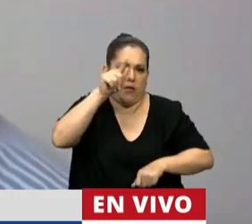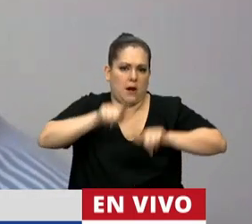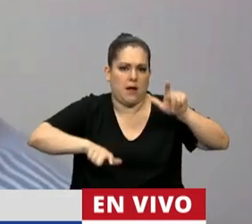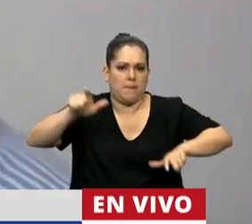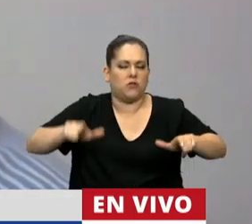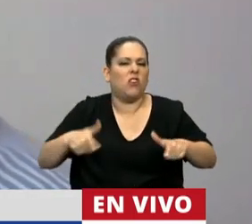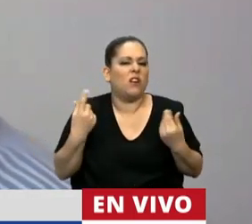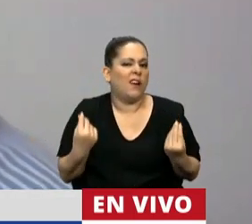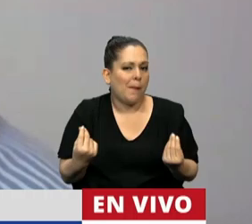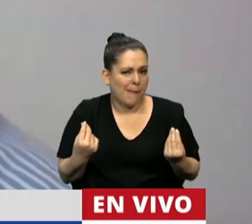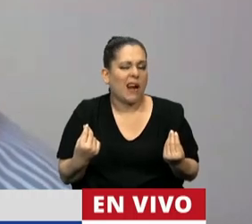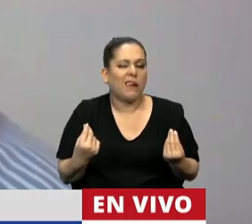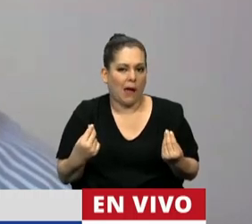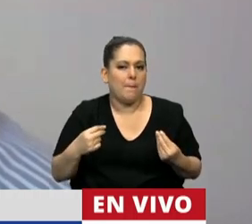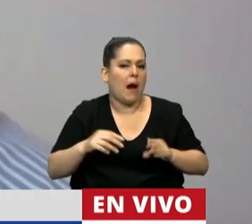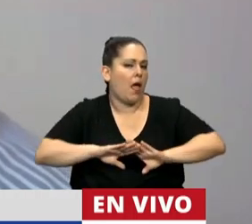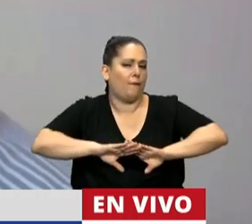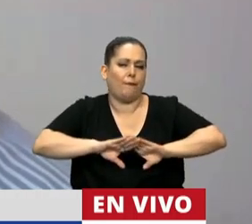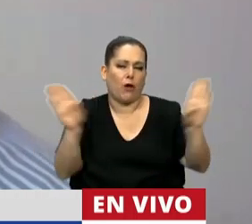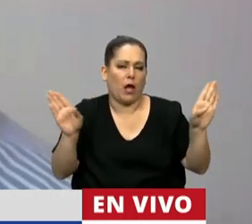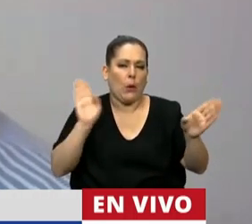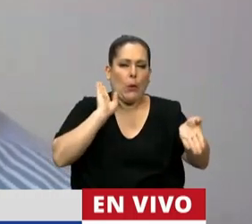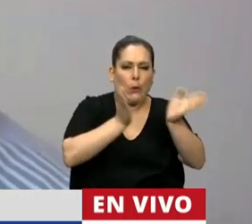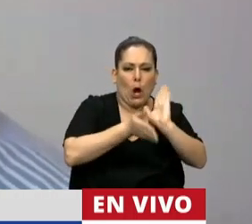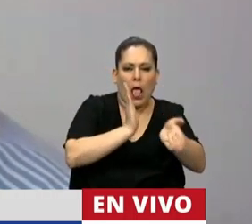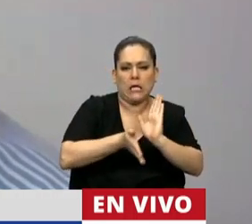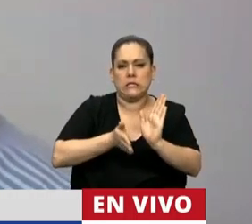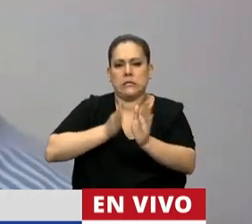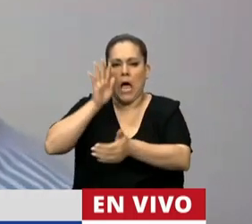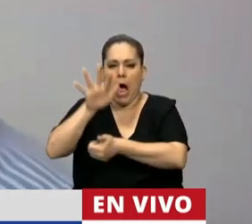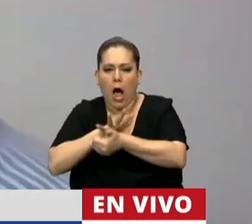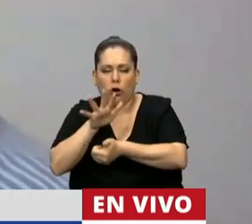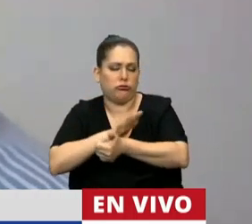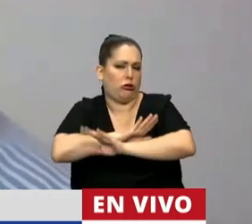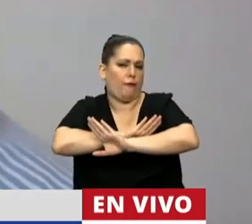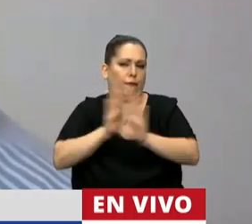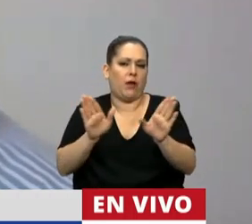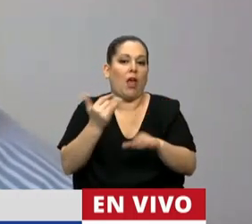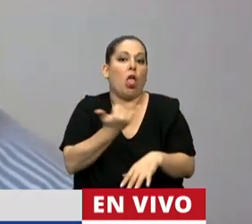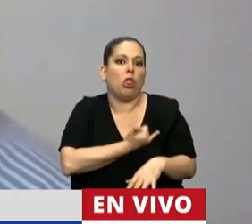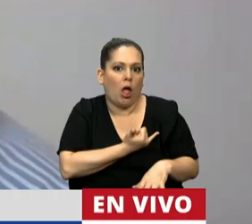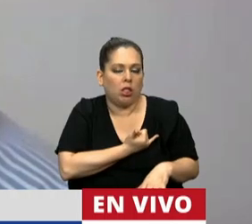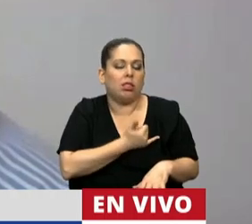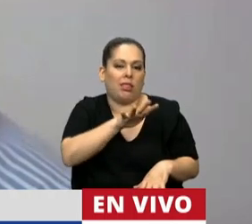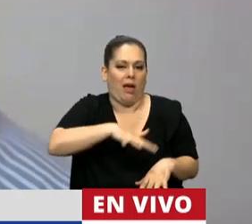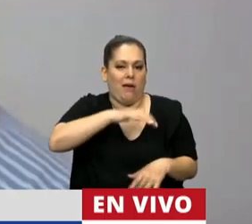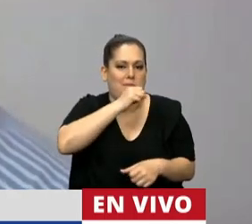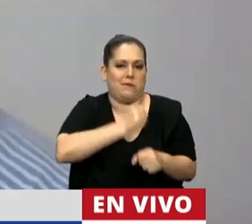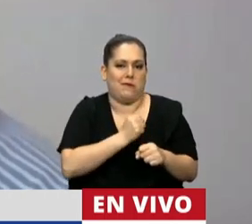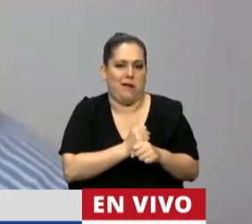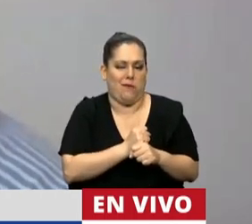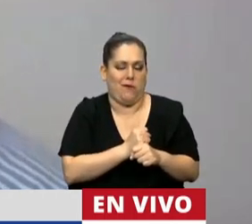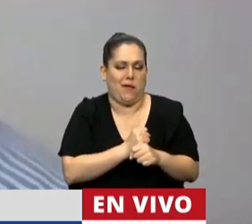la eliminación de todo violencia, acoso en el mundo laboral. Es decir, también se puede decir de que hay